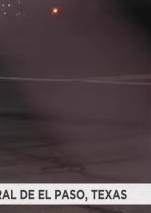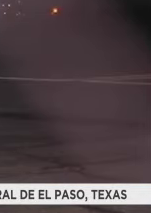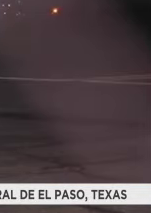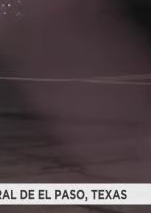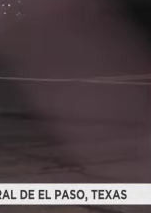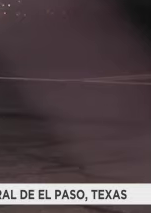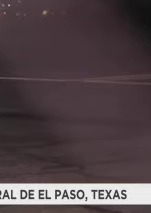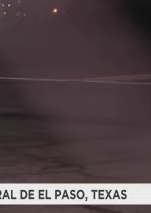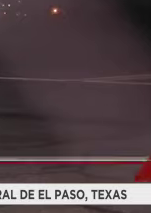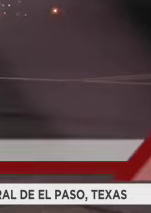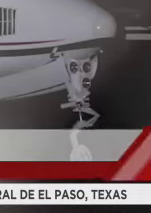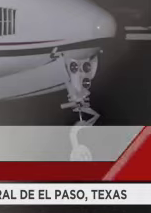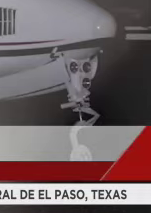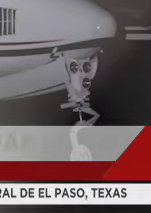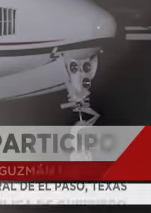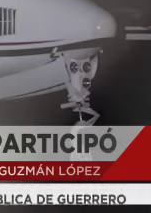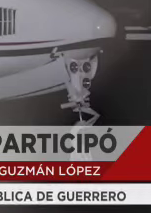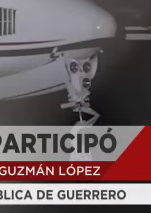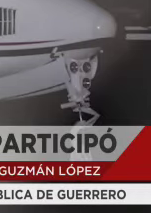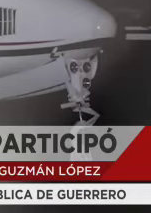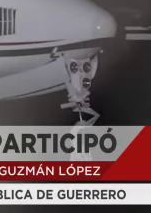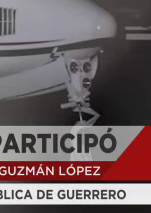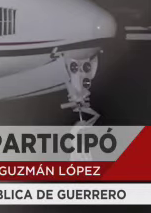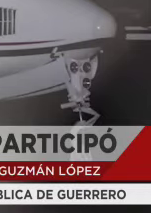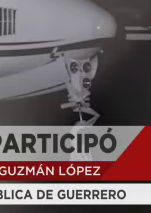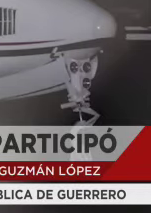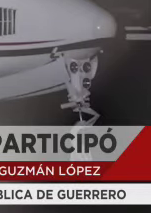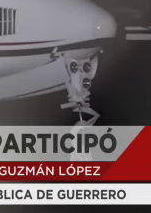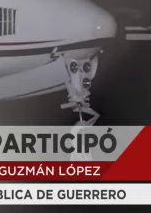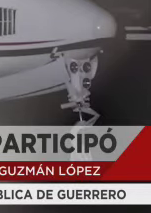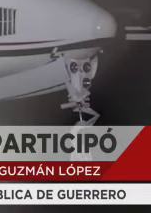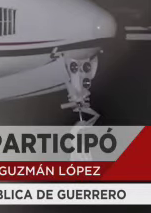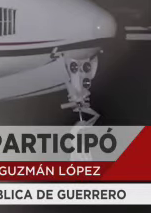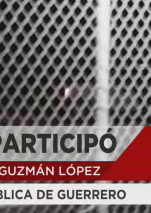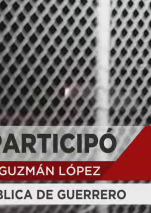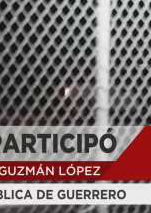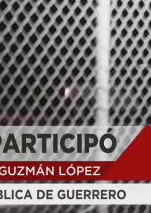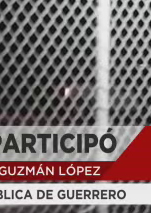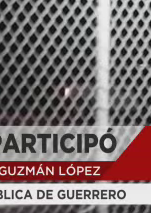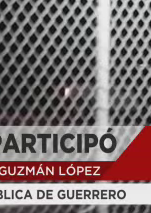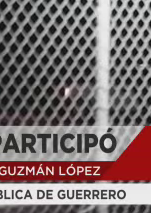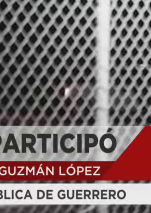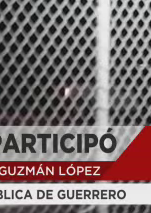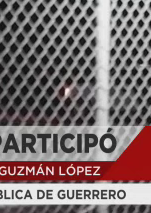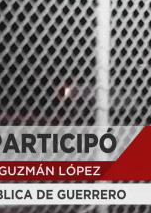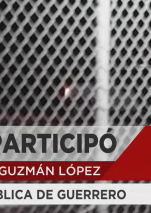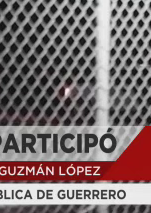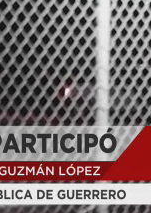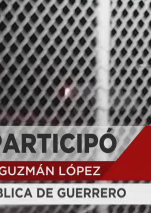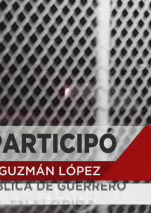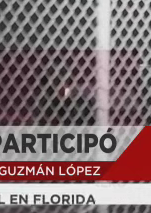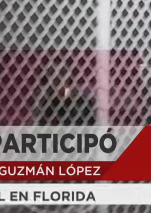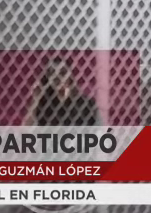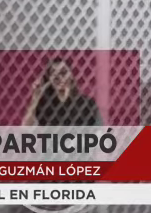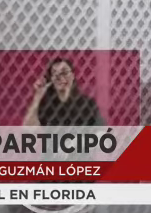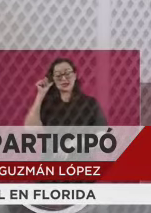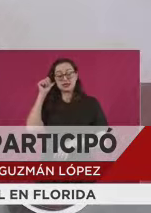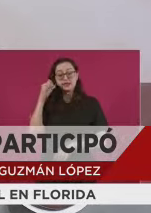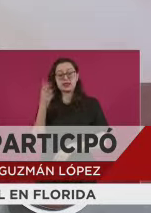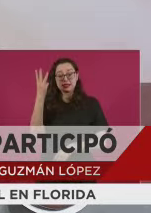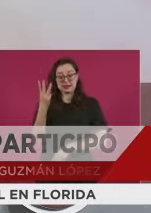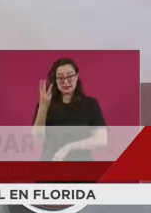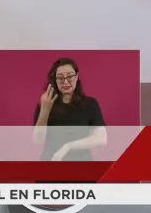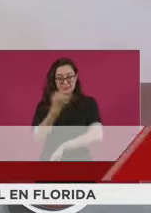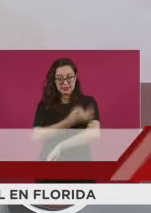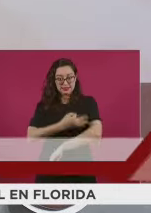México. Por su parte, el gobierno mexicano dijo que no estaba enterado del operativo y negó haber colaborado con la captura. En